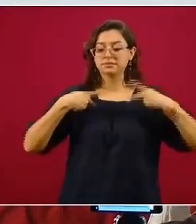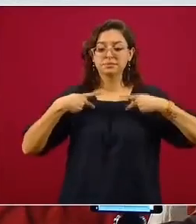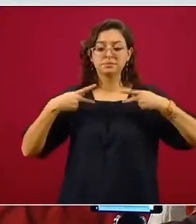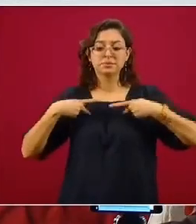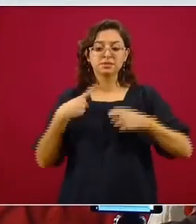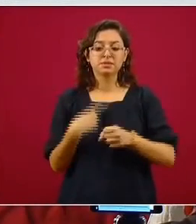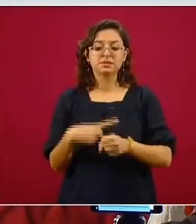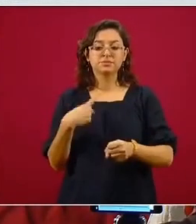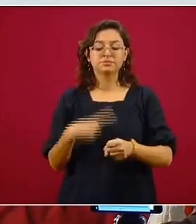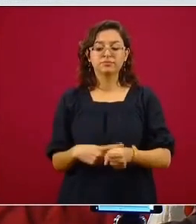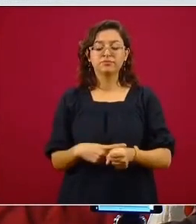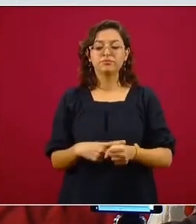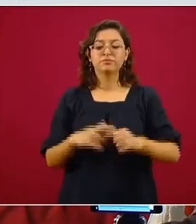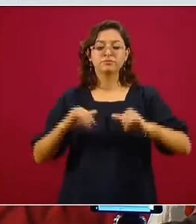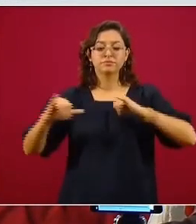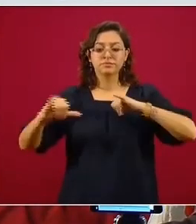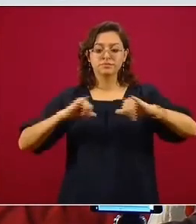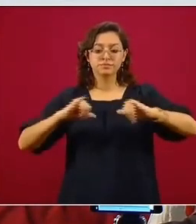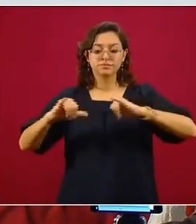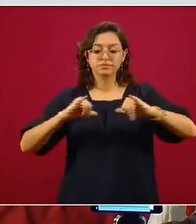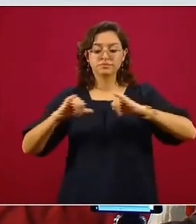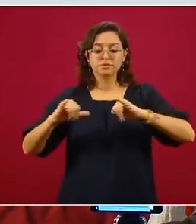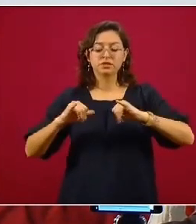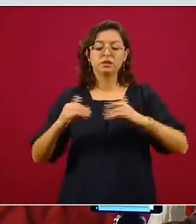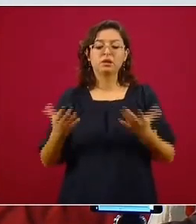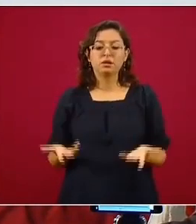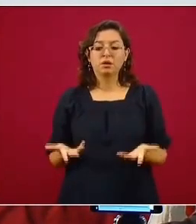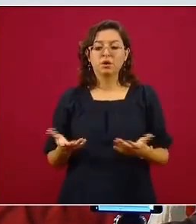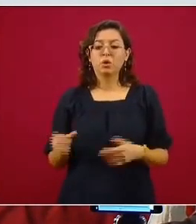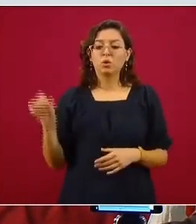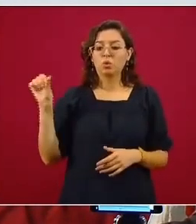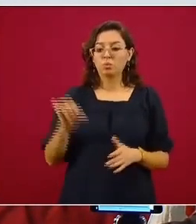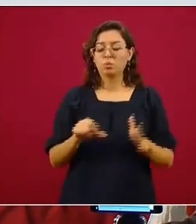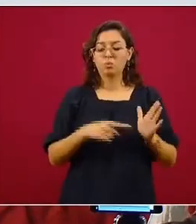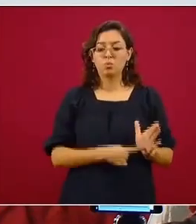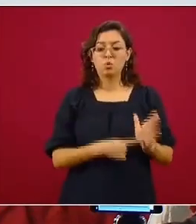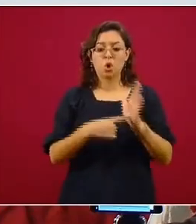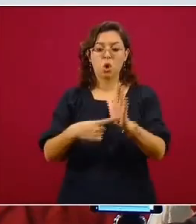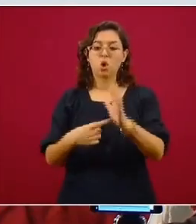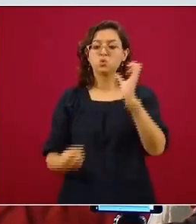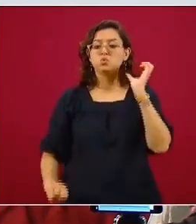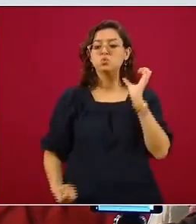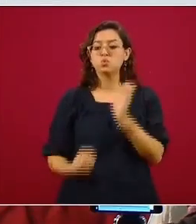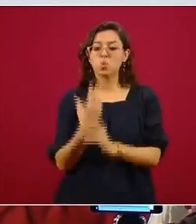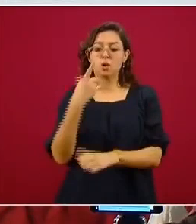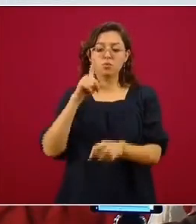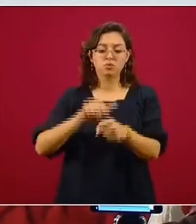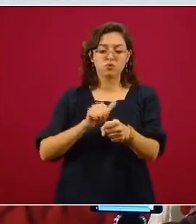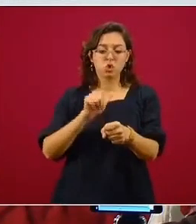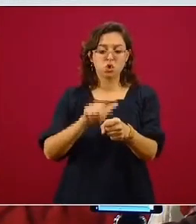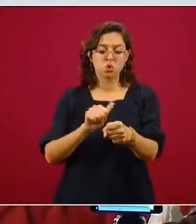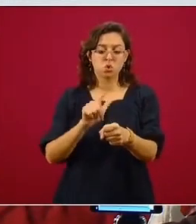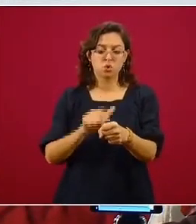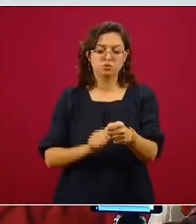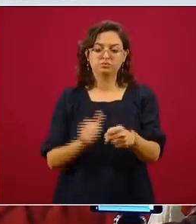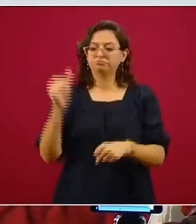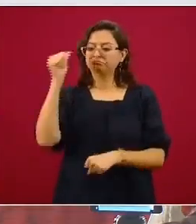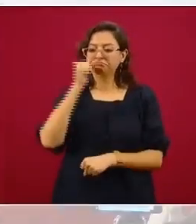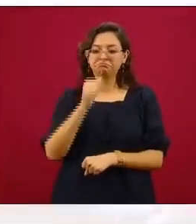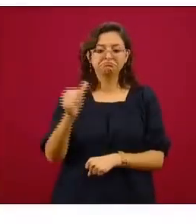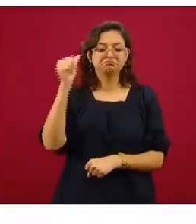Las áreas de diseño y de comunicación el día de hoy nos presentan esta nueva escala de colores, siempre nos